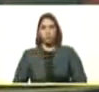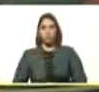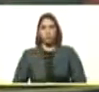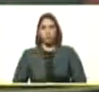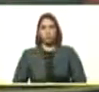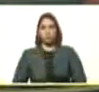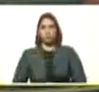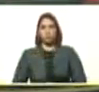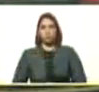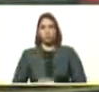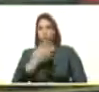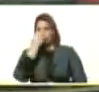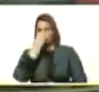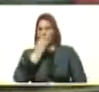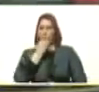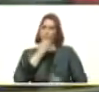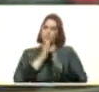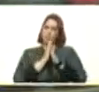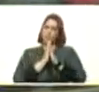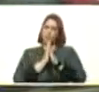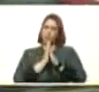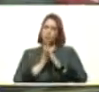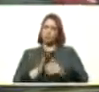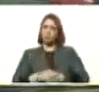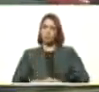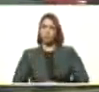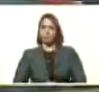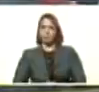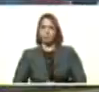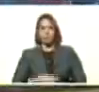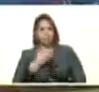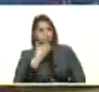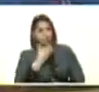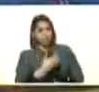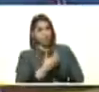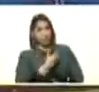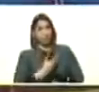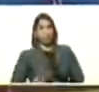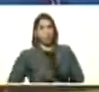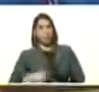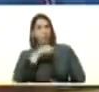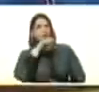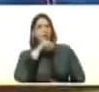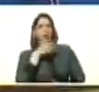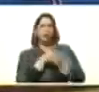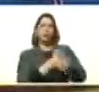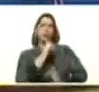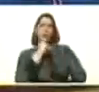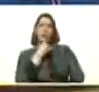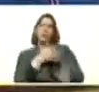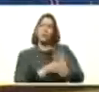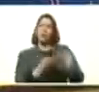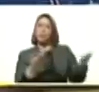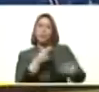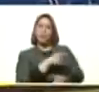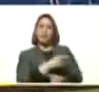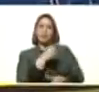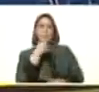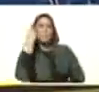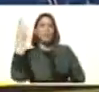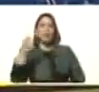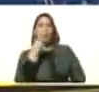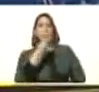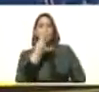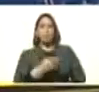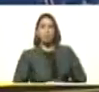Bien. Quítese ese tapaboca, compañero. Permiso, presidente. Usted ha hablado de la clave. Se trata de la pedagogía